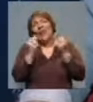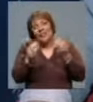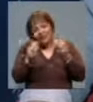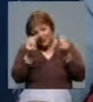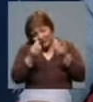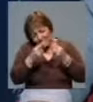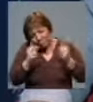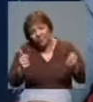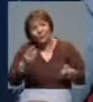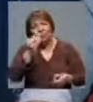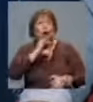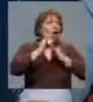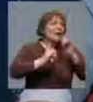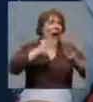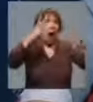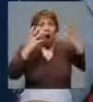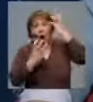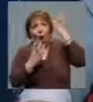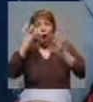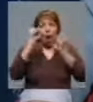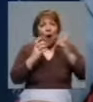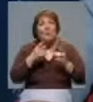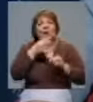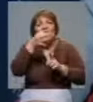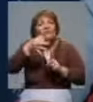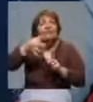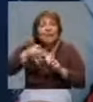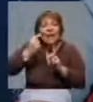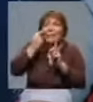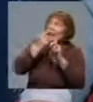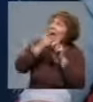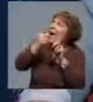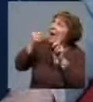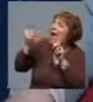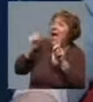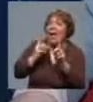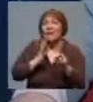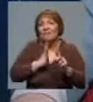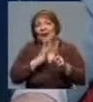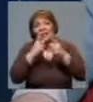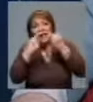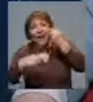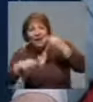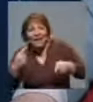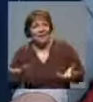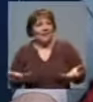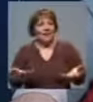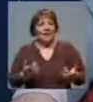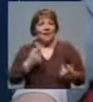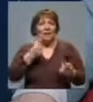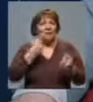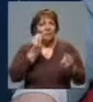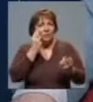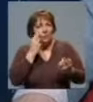las noticias o de de algún de alguna cuestión que tiene que ver con la